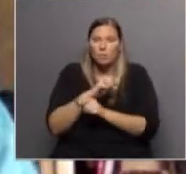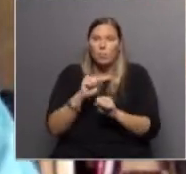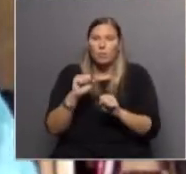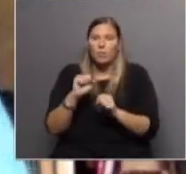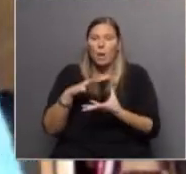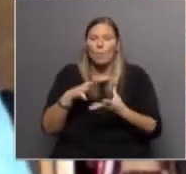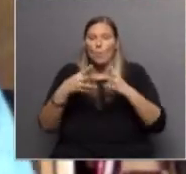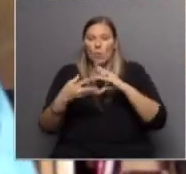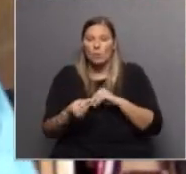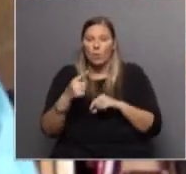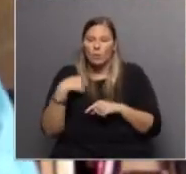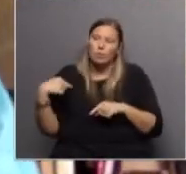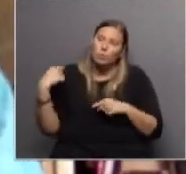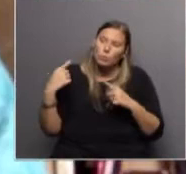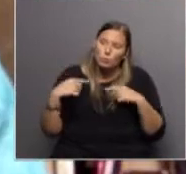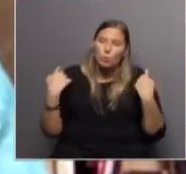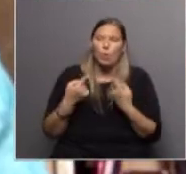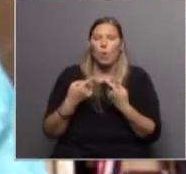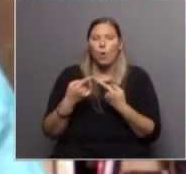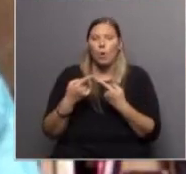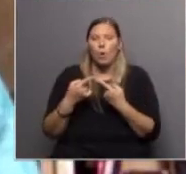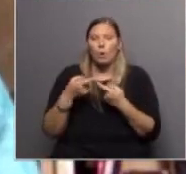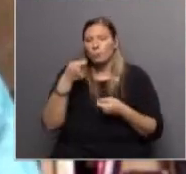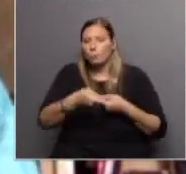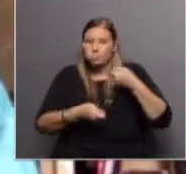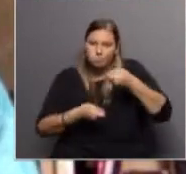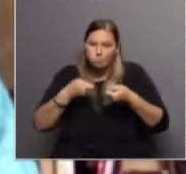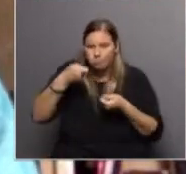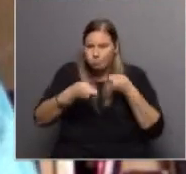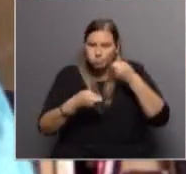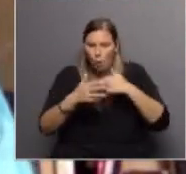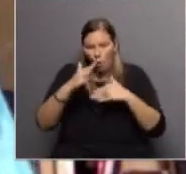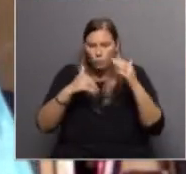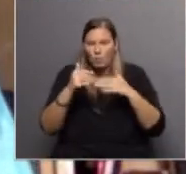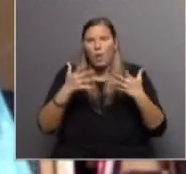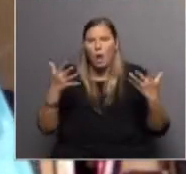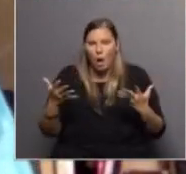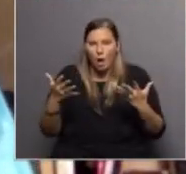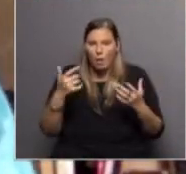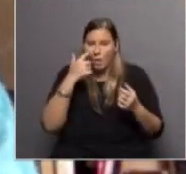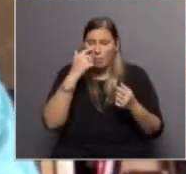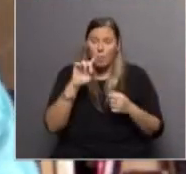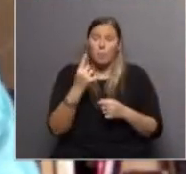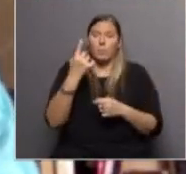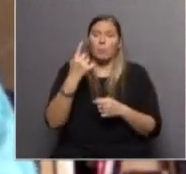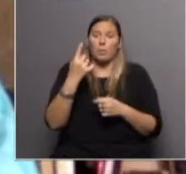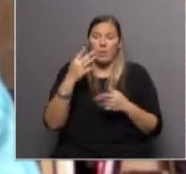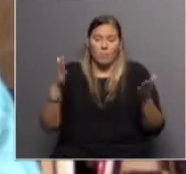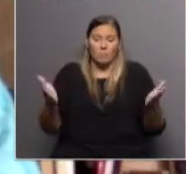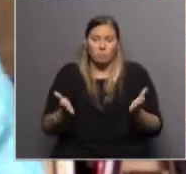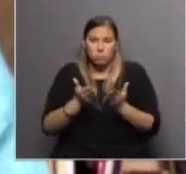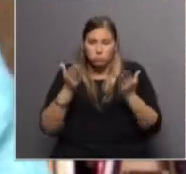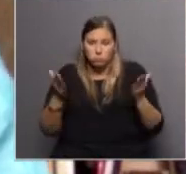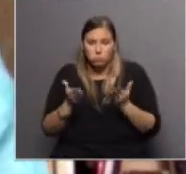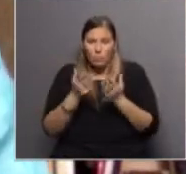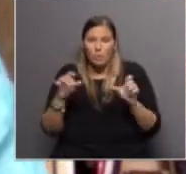modelos y ahí entre todos tratar de construir algo para poder entender, fue como la primera motivación y lo primero que